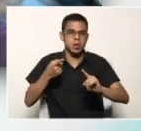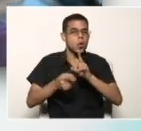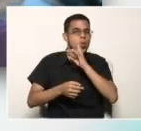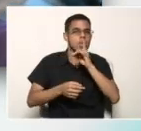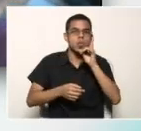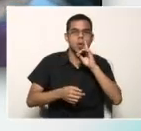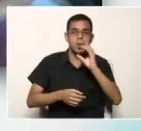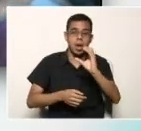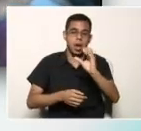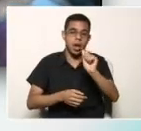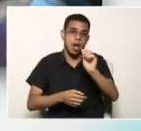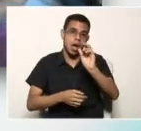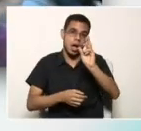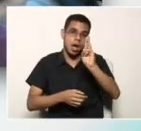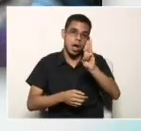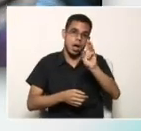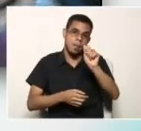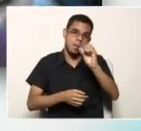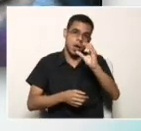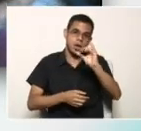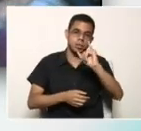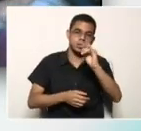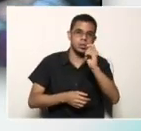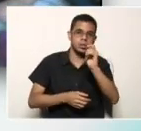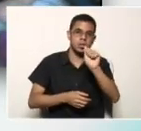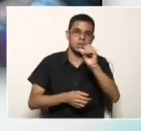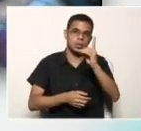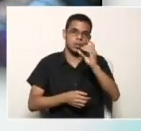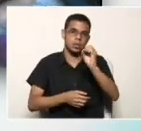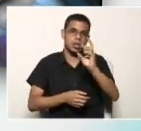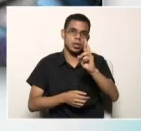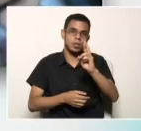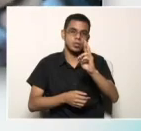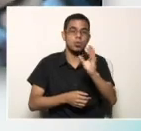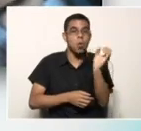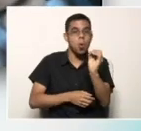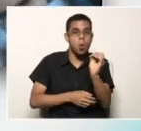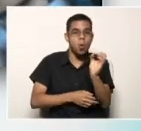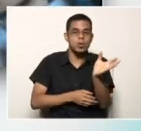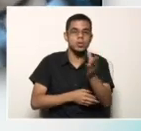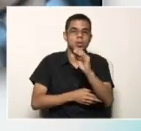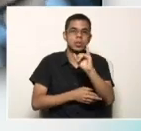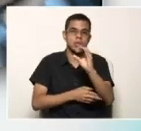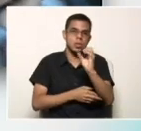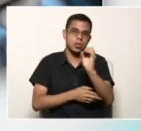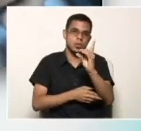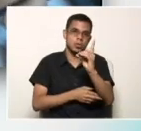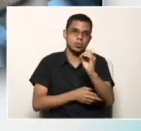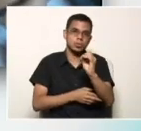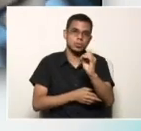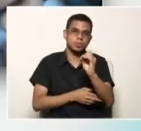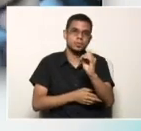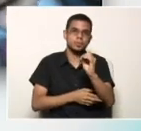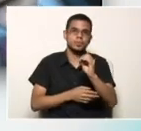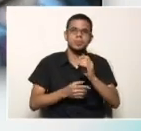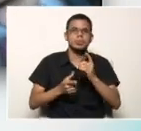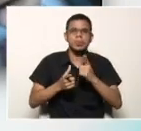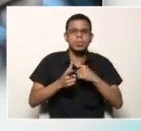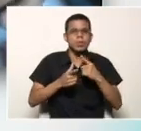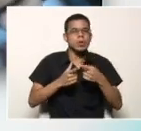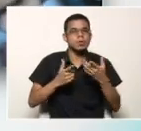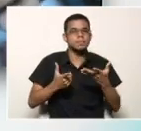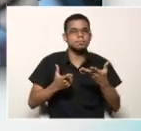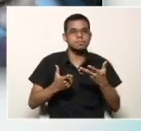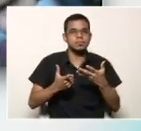el diodo o un microprocesador o componentes de la tarjeta de control de regulador de temperatura, vamos entonces